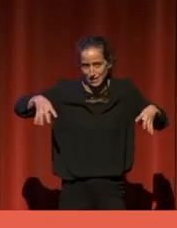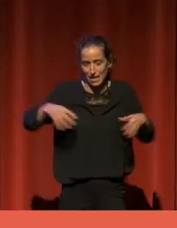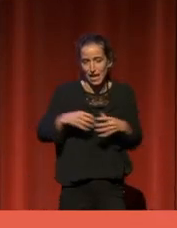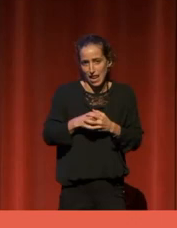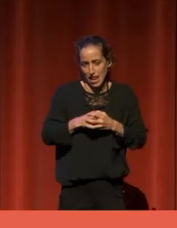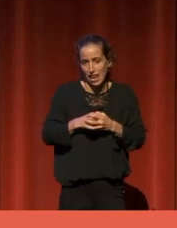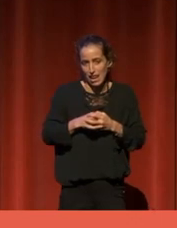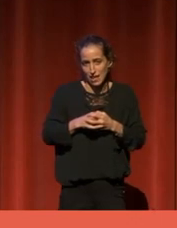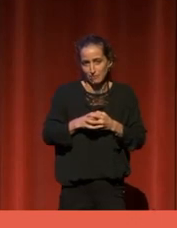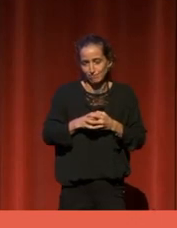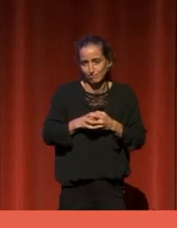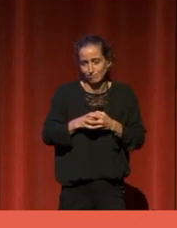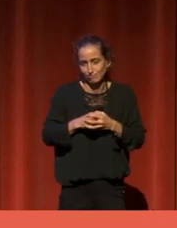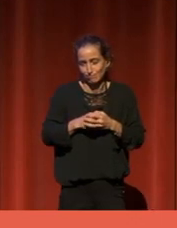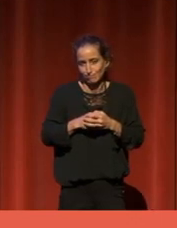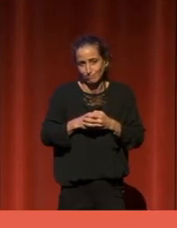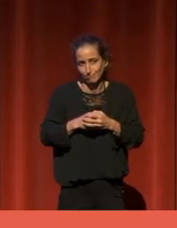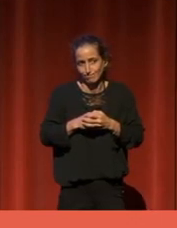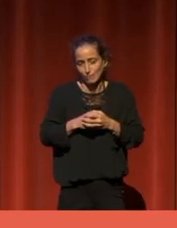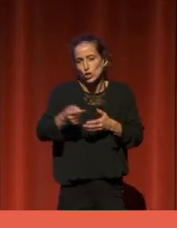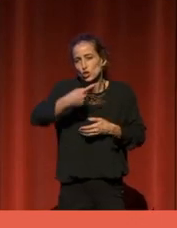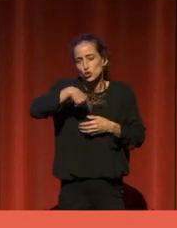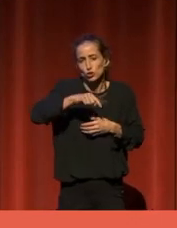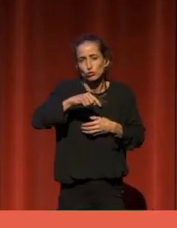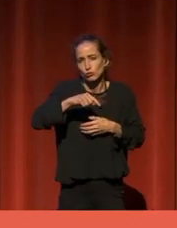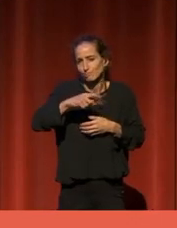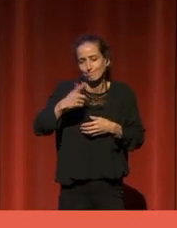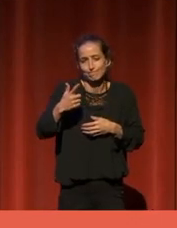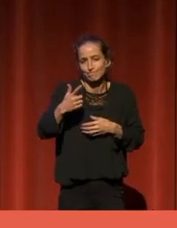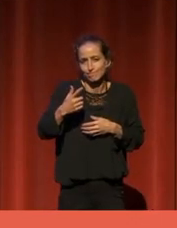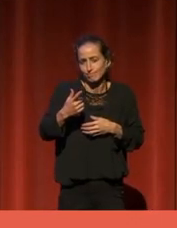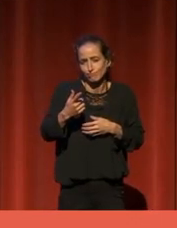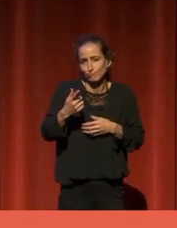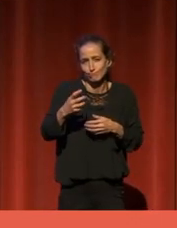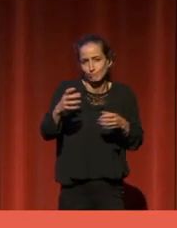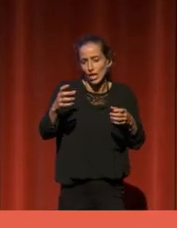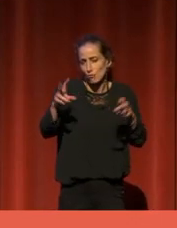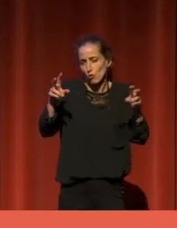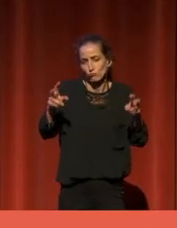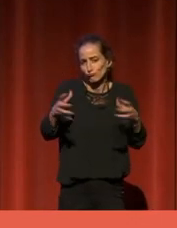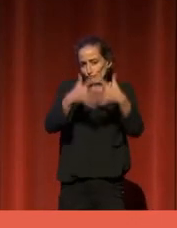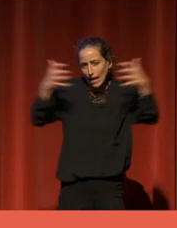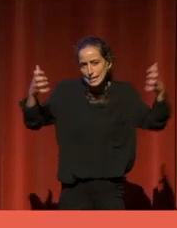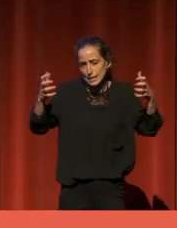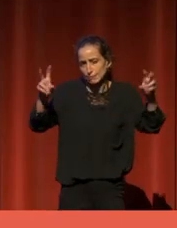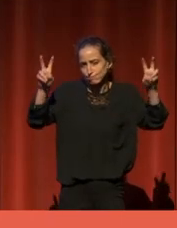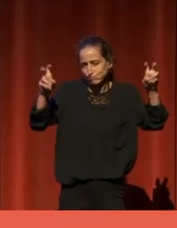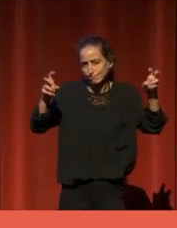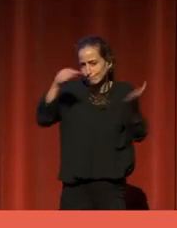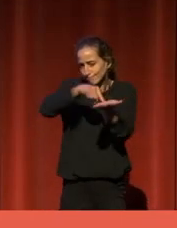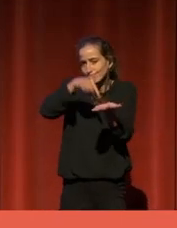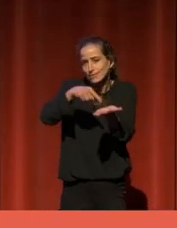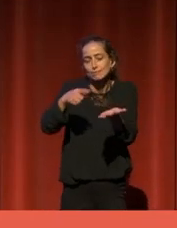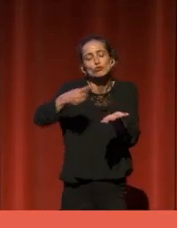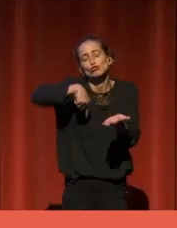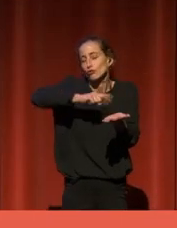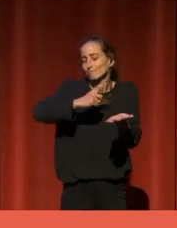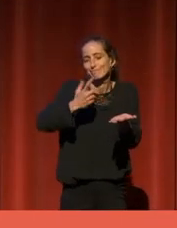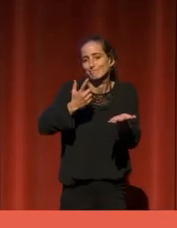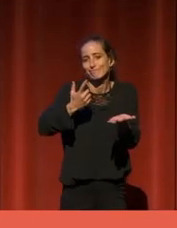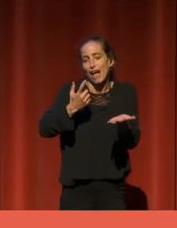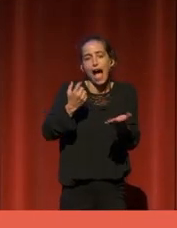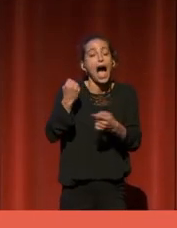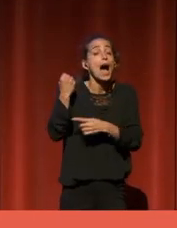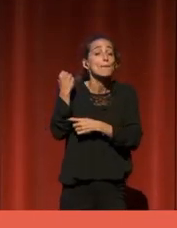y nuestro eslogan es que apoyamos a las bibliotecas que